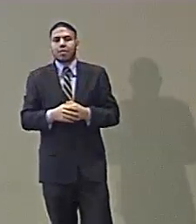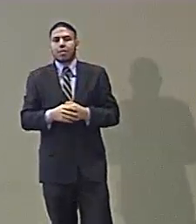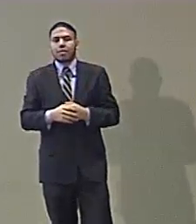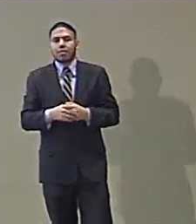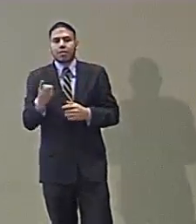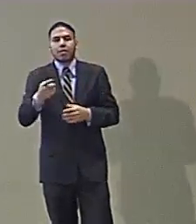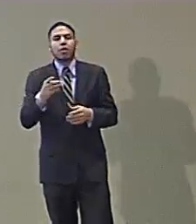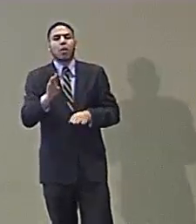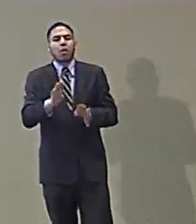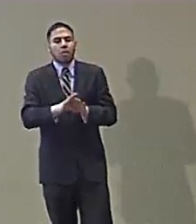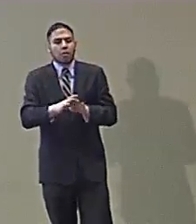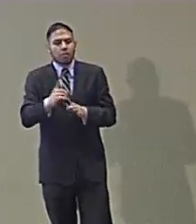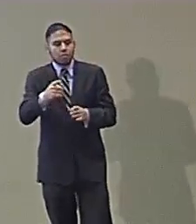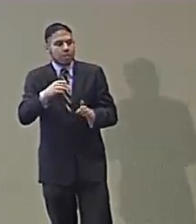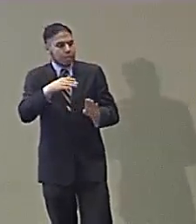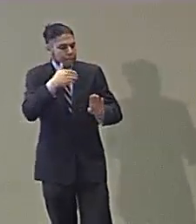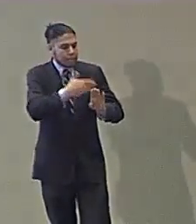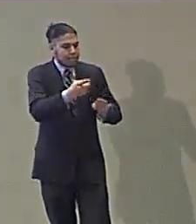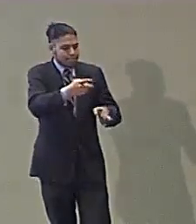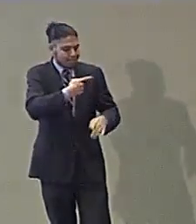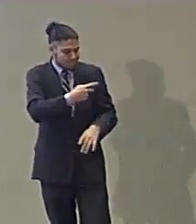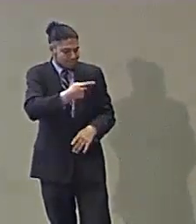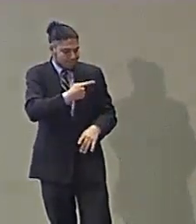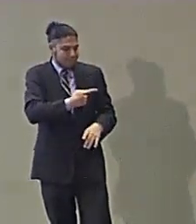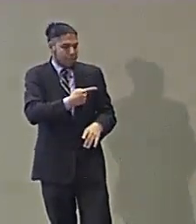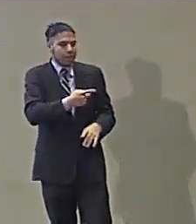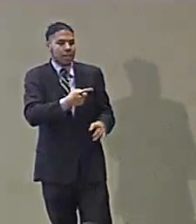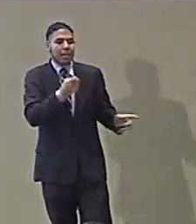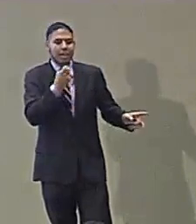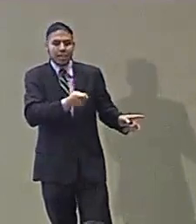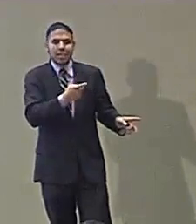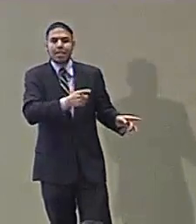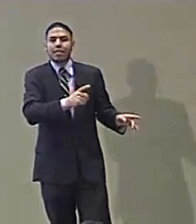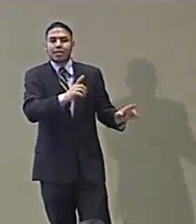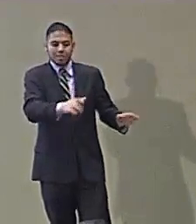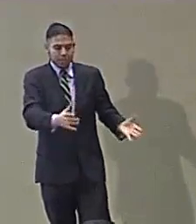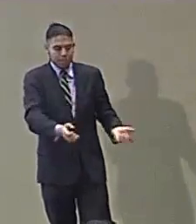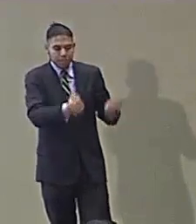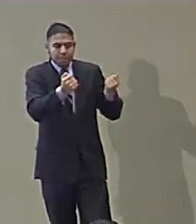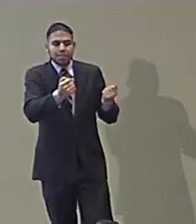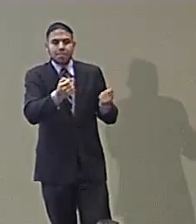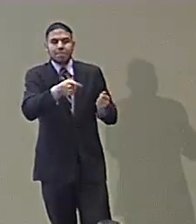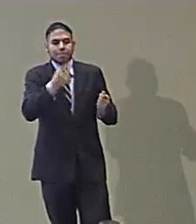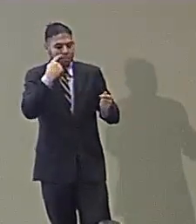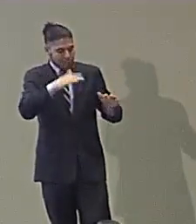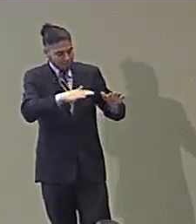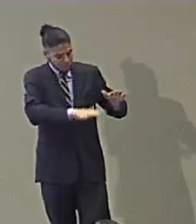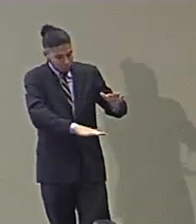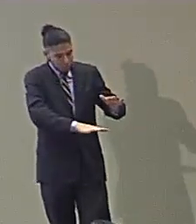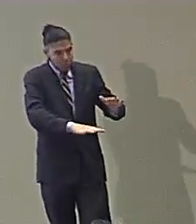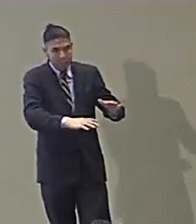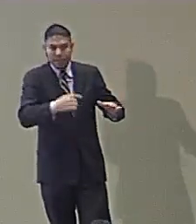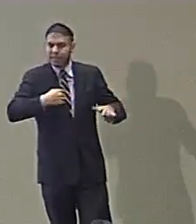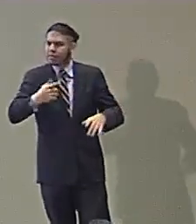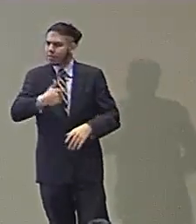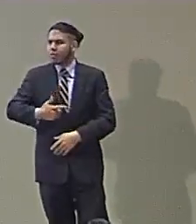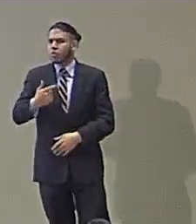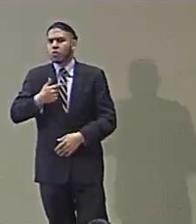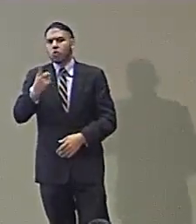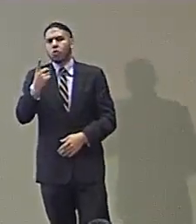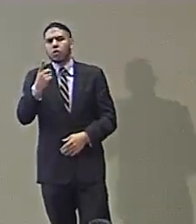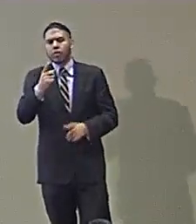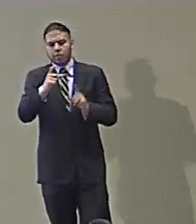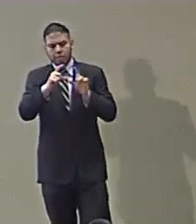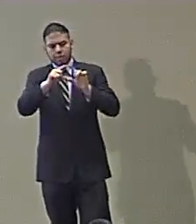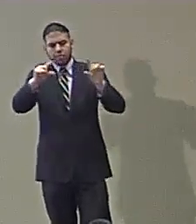combate a la pobreza porque donde hay turismo los niveles de marginación son inferiores lo uso mucho una frase que me envió un